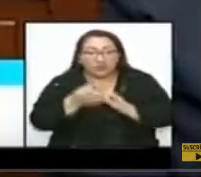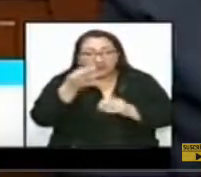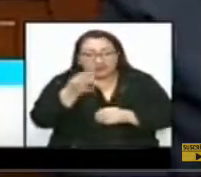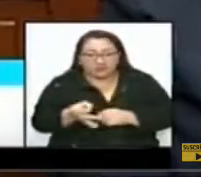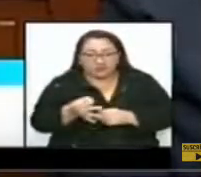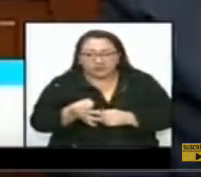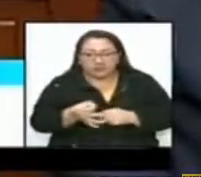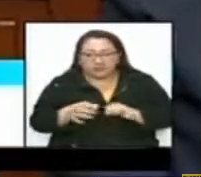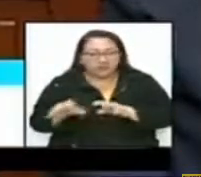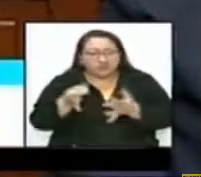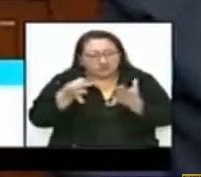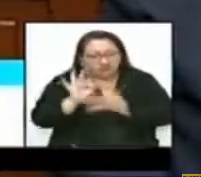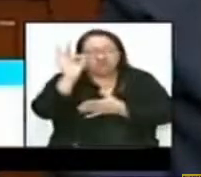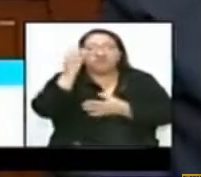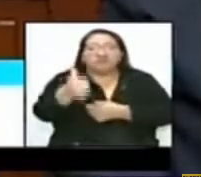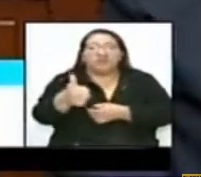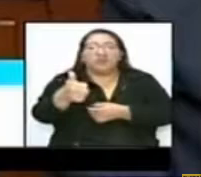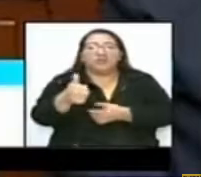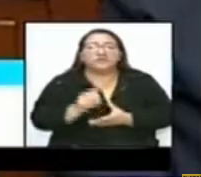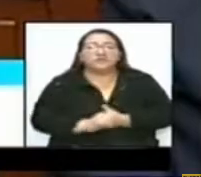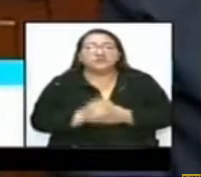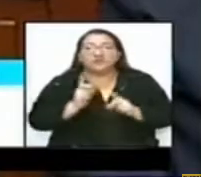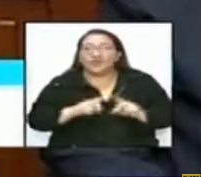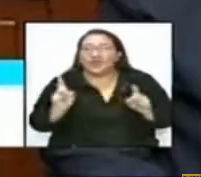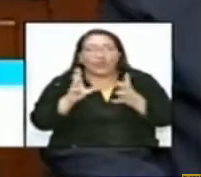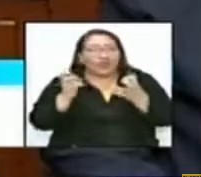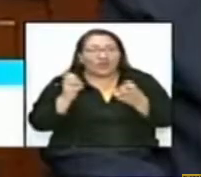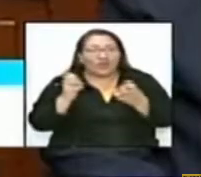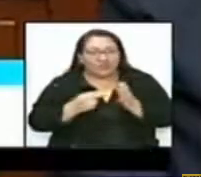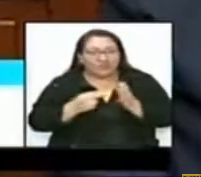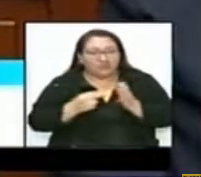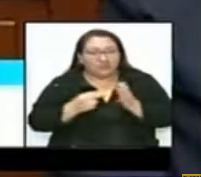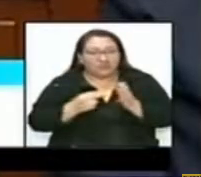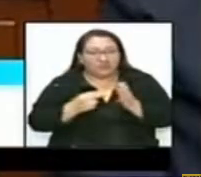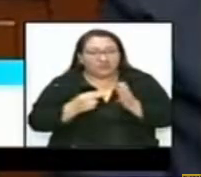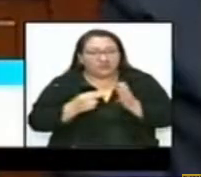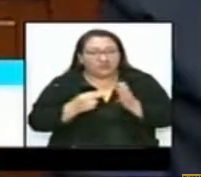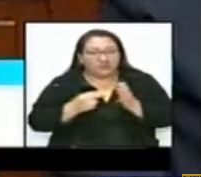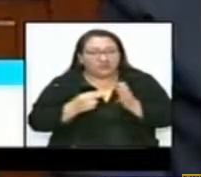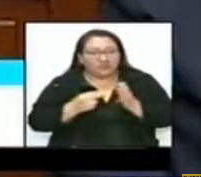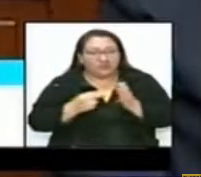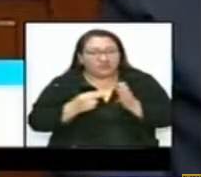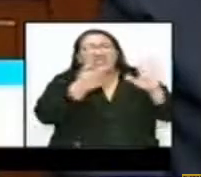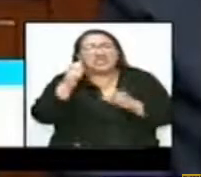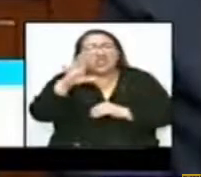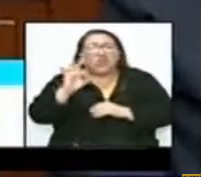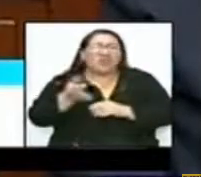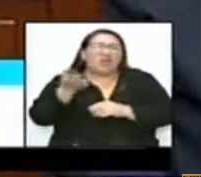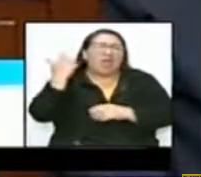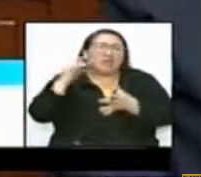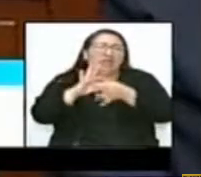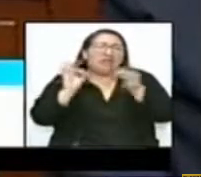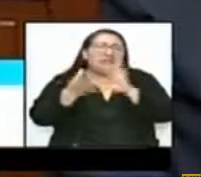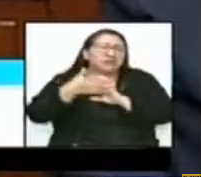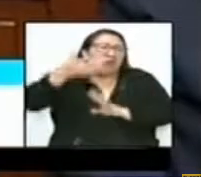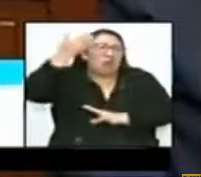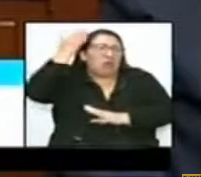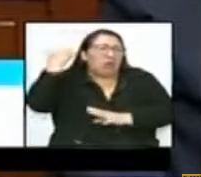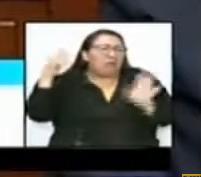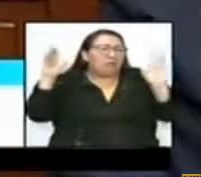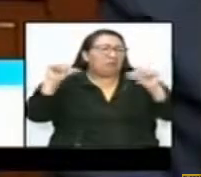se hagan correctamente pero no queremos retroceder al año 1750 la prehistoria del derecho